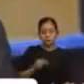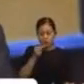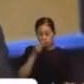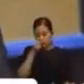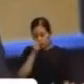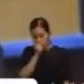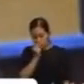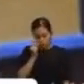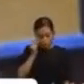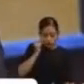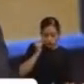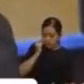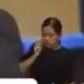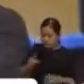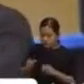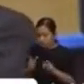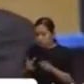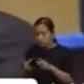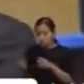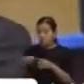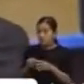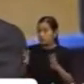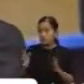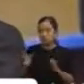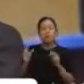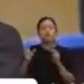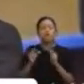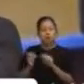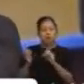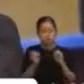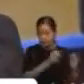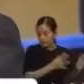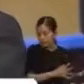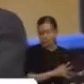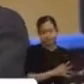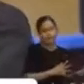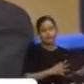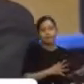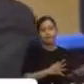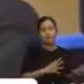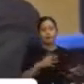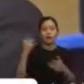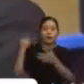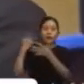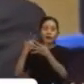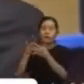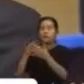con la narcopolítica, no tranza con los terroristas, ni ninguna de sus disfraces históricos.